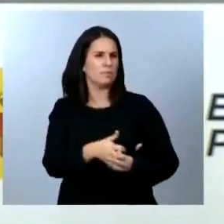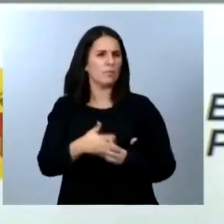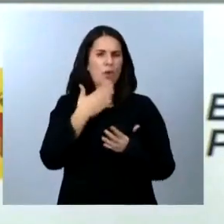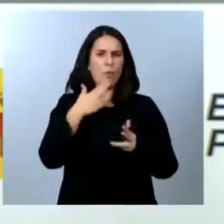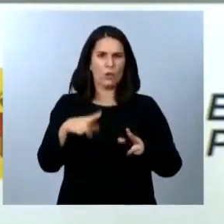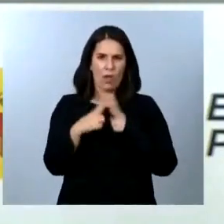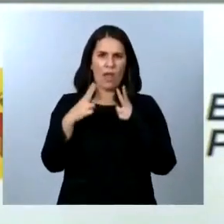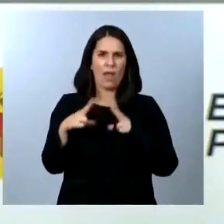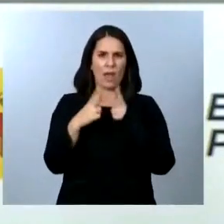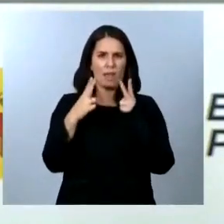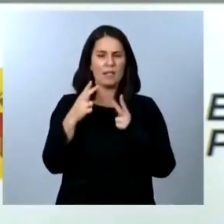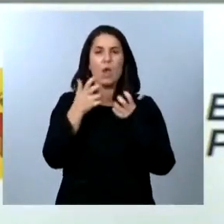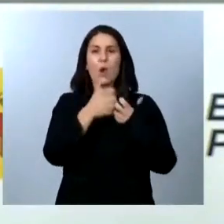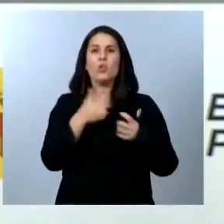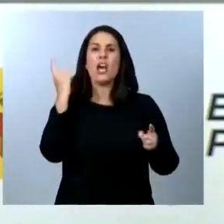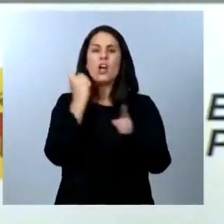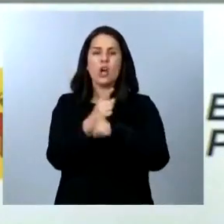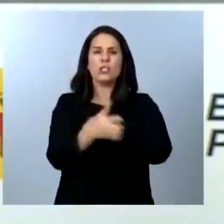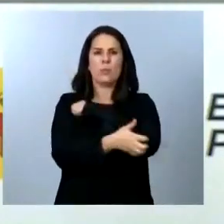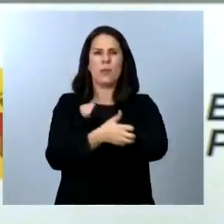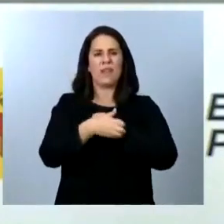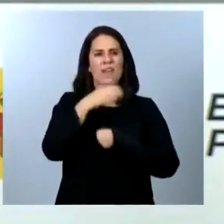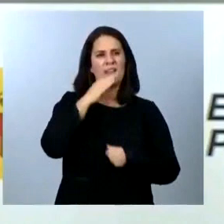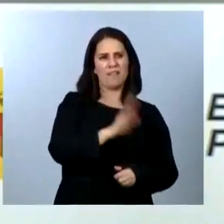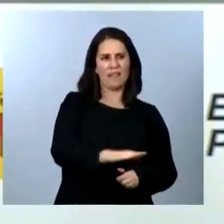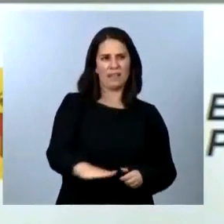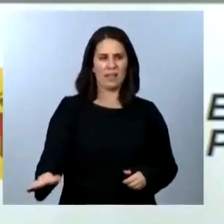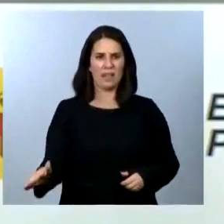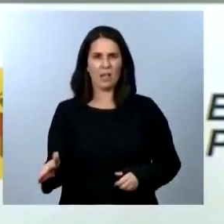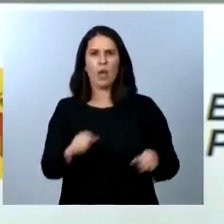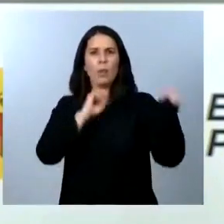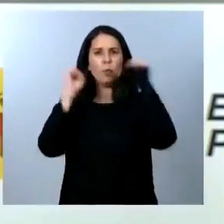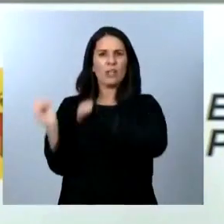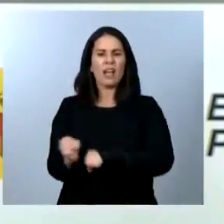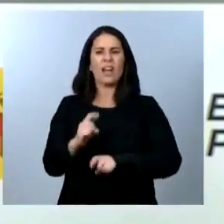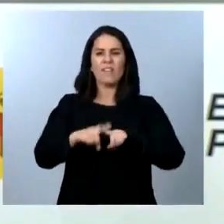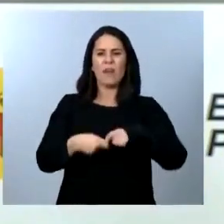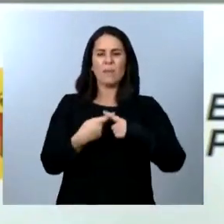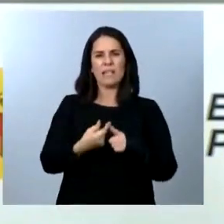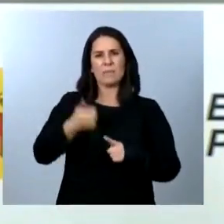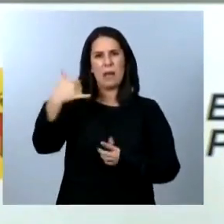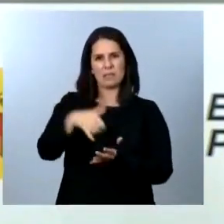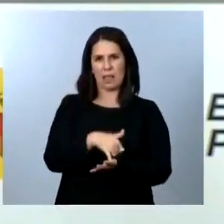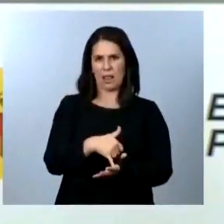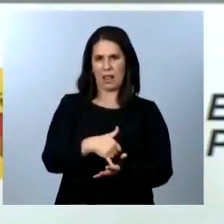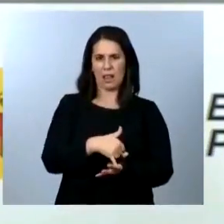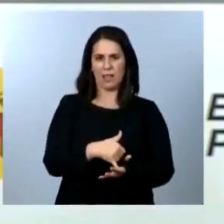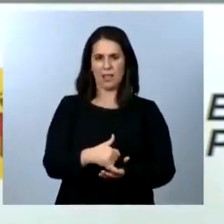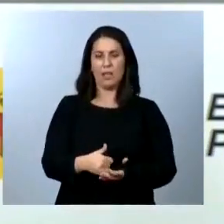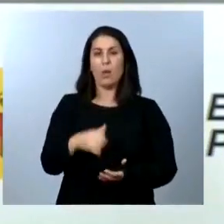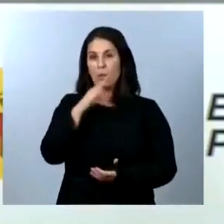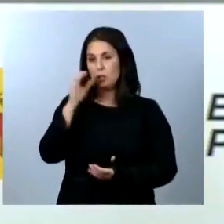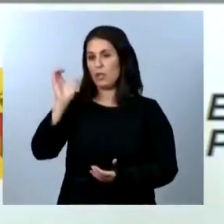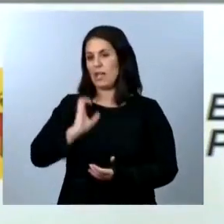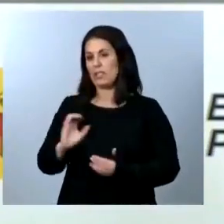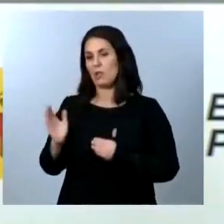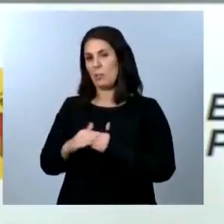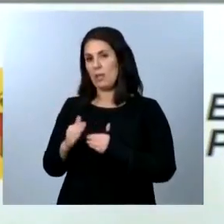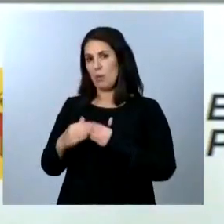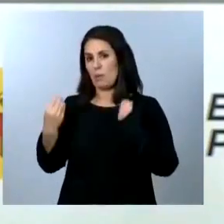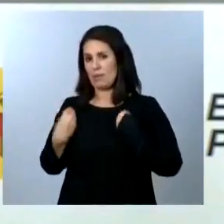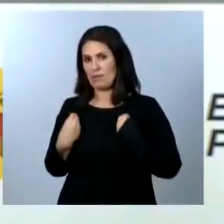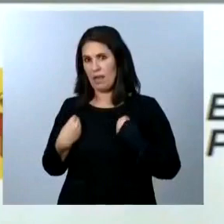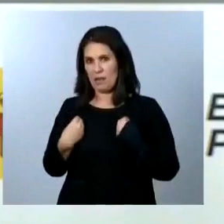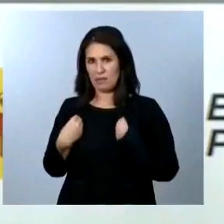lucha contra la pobreza infantil, proteger a las familias más vulnerables. Y para ello, además del ingreso mínimo vital, que es sin duda alguna la principal palanca